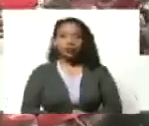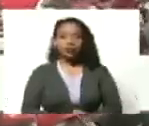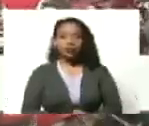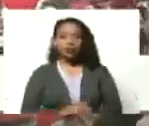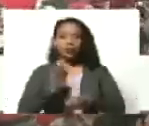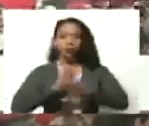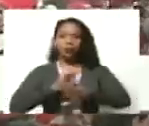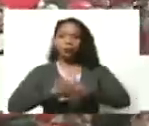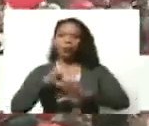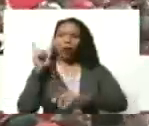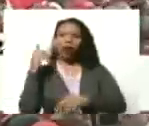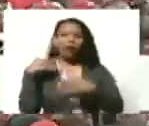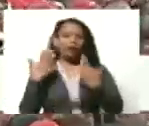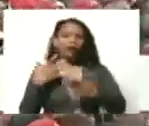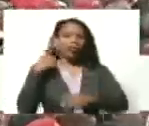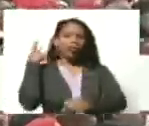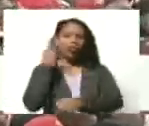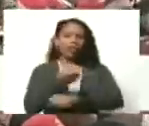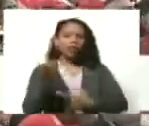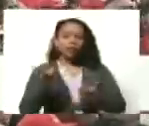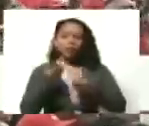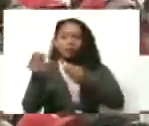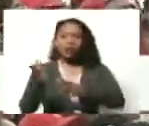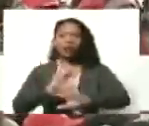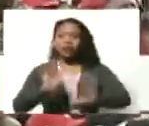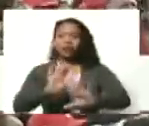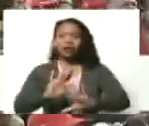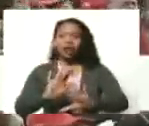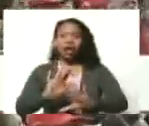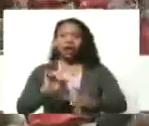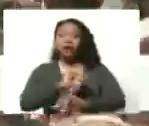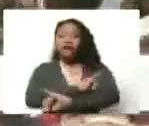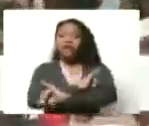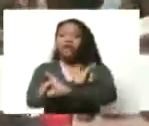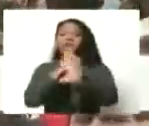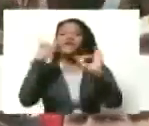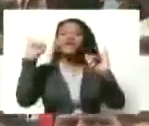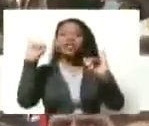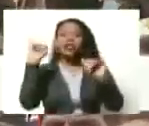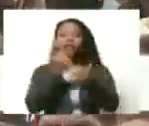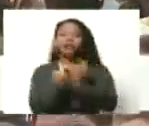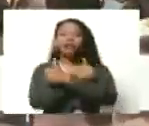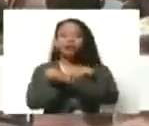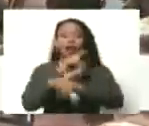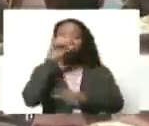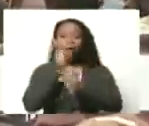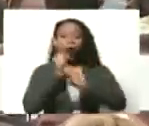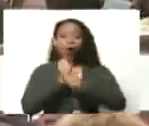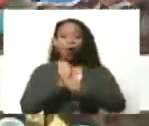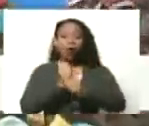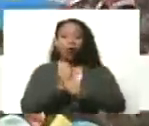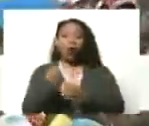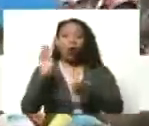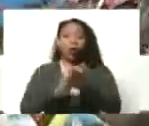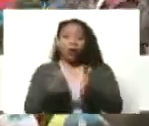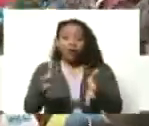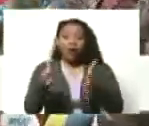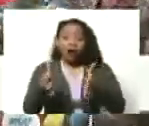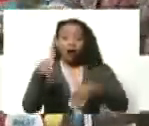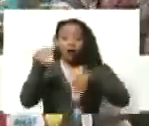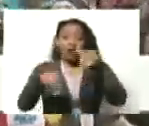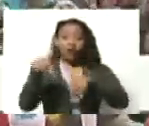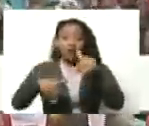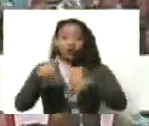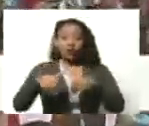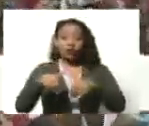¿Por qué deben entregar? Porque, bueno, ya ellos cumplieron su función. Y los que han sido electos con el